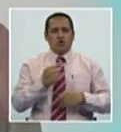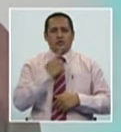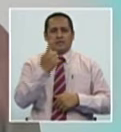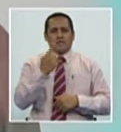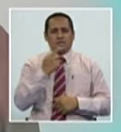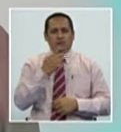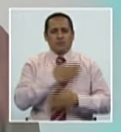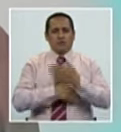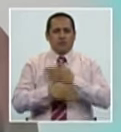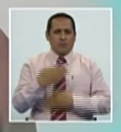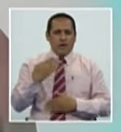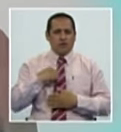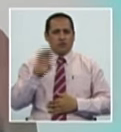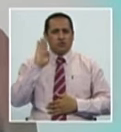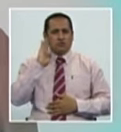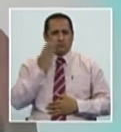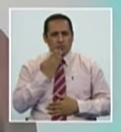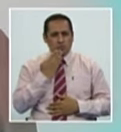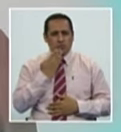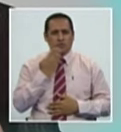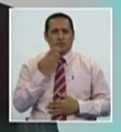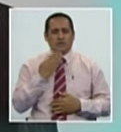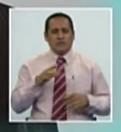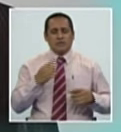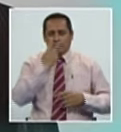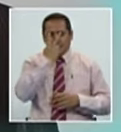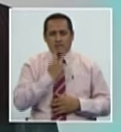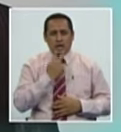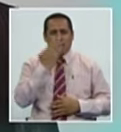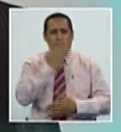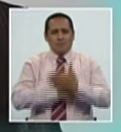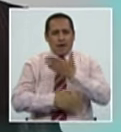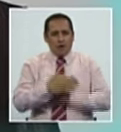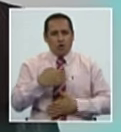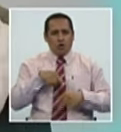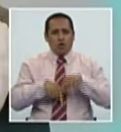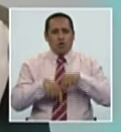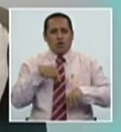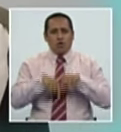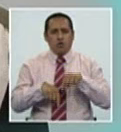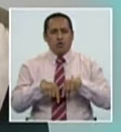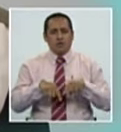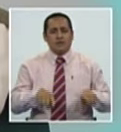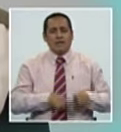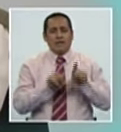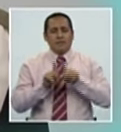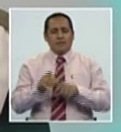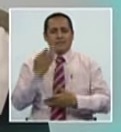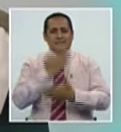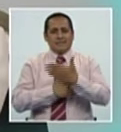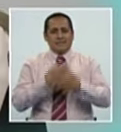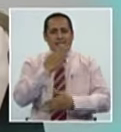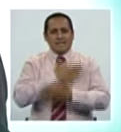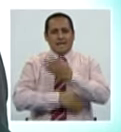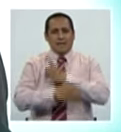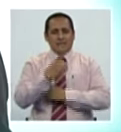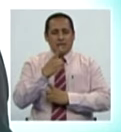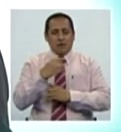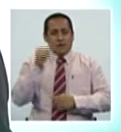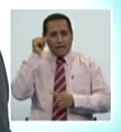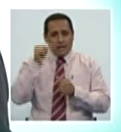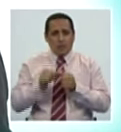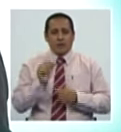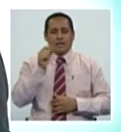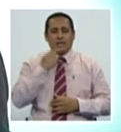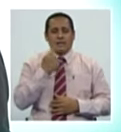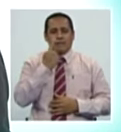dice minusválido, sordo, mudo, ciego, manco o cojo. Y mucho menos discapacitado.